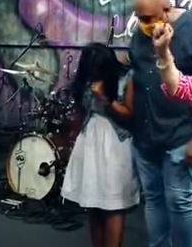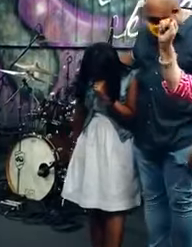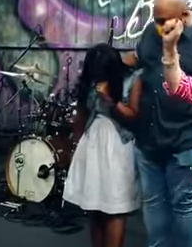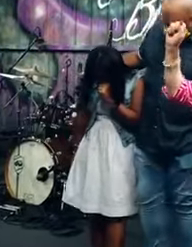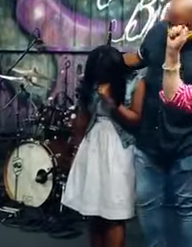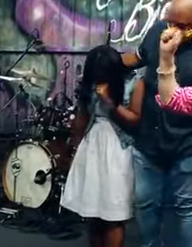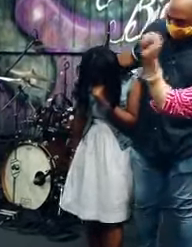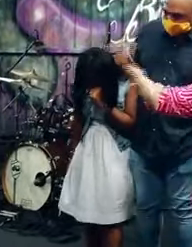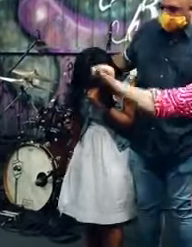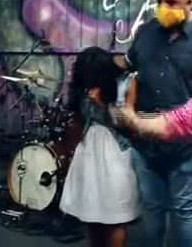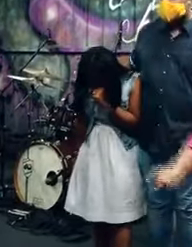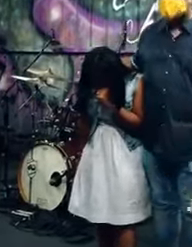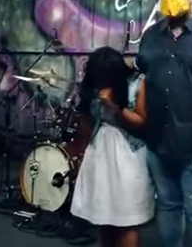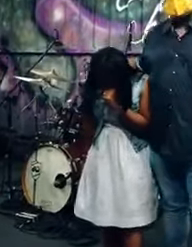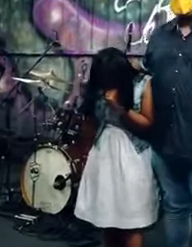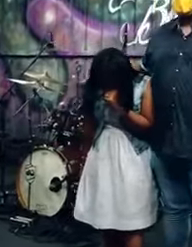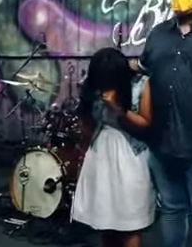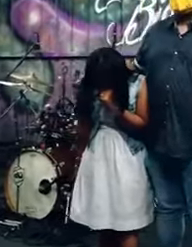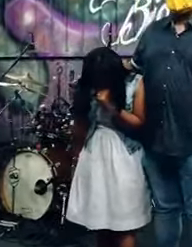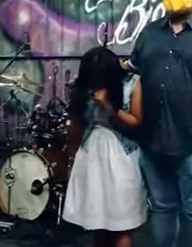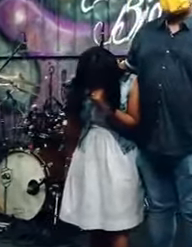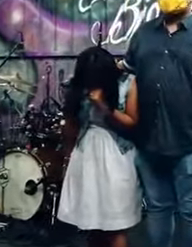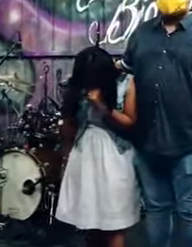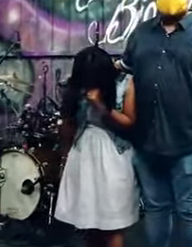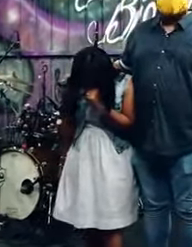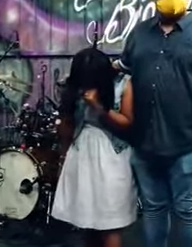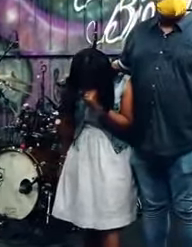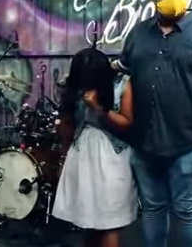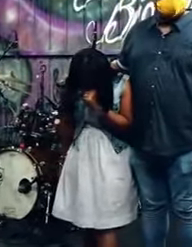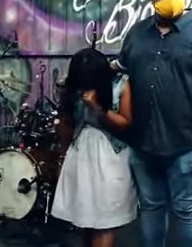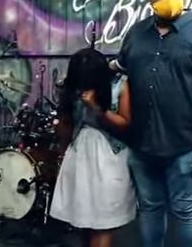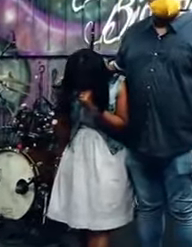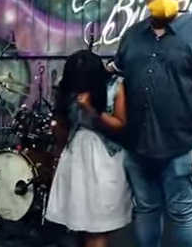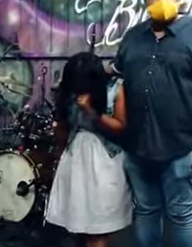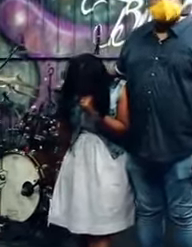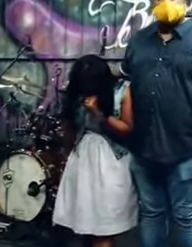construida con la mejor varilla, con el mejor cemento,